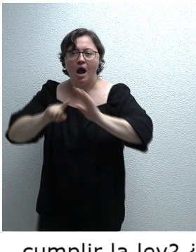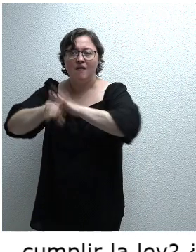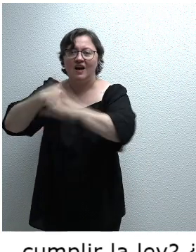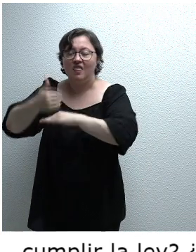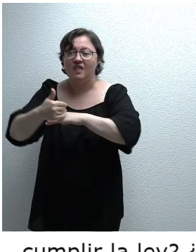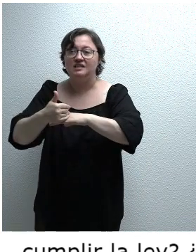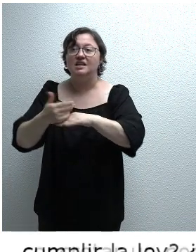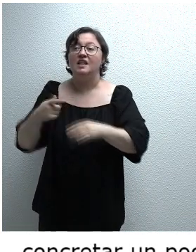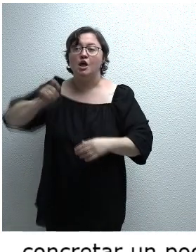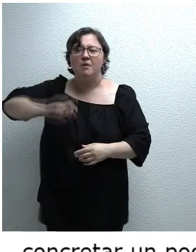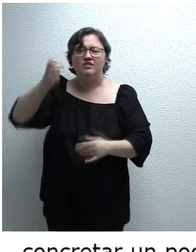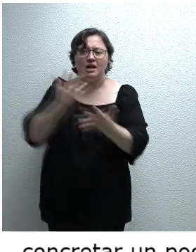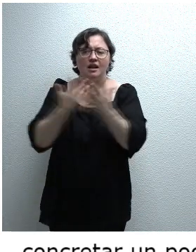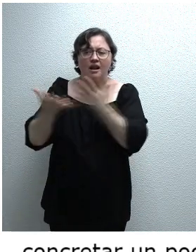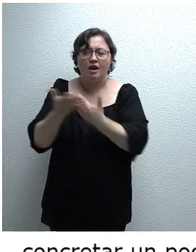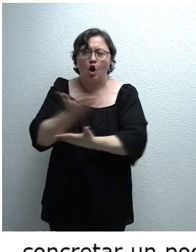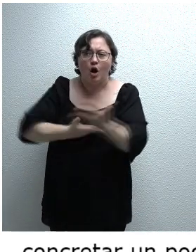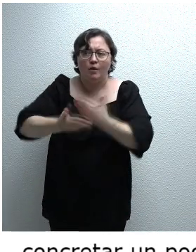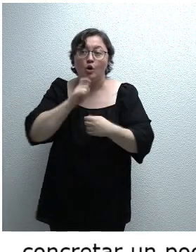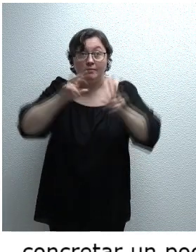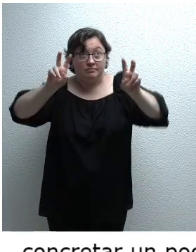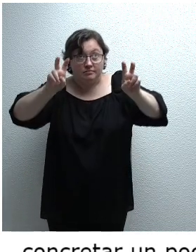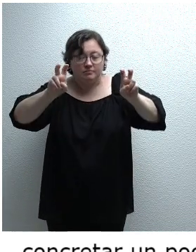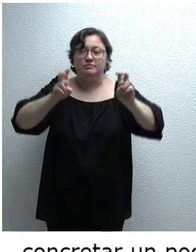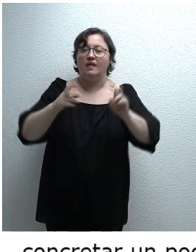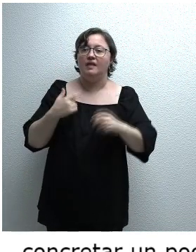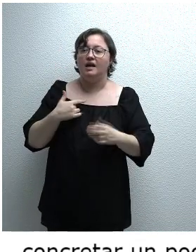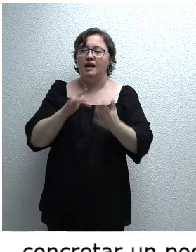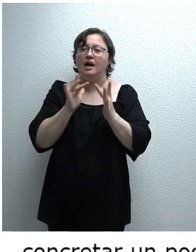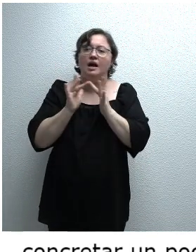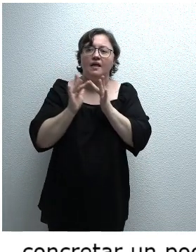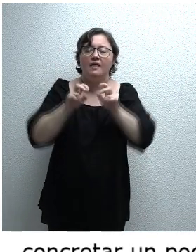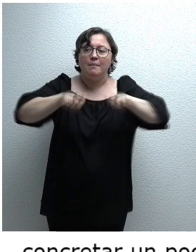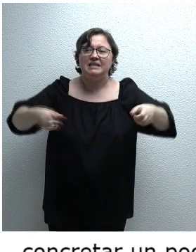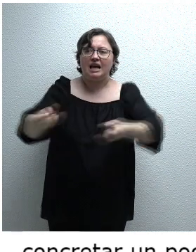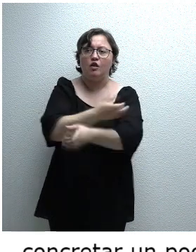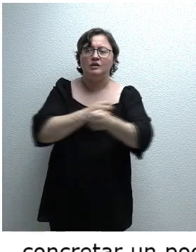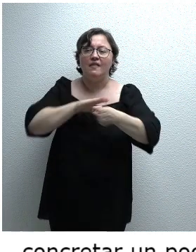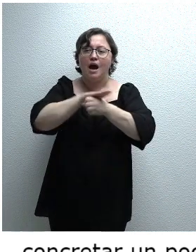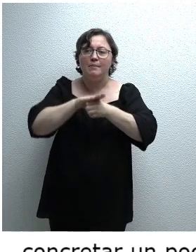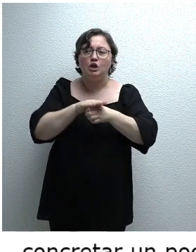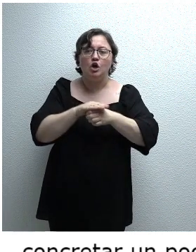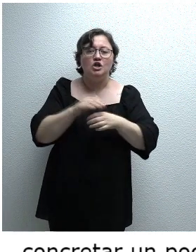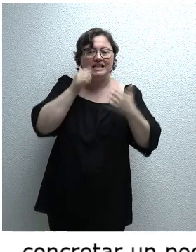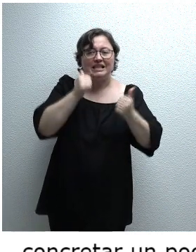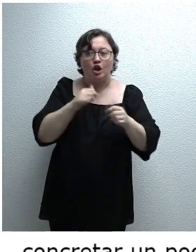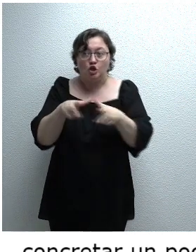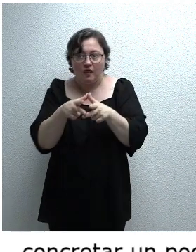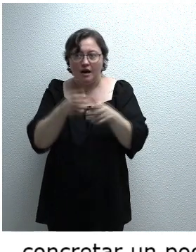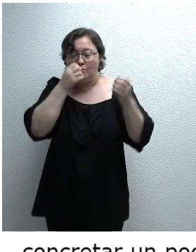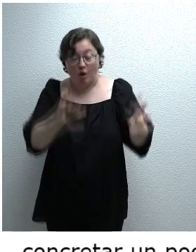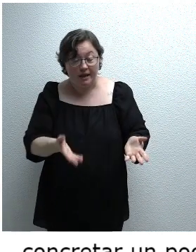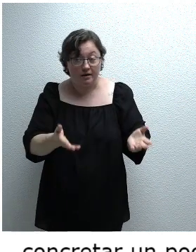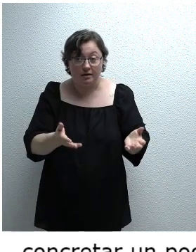colaboración interprofesional? Y entre comillas y en interrogaciones, una mesa redonda de profesionales del ámbito sanitario y social. Muy bien,